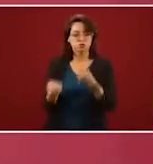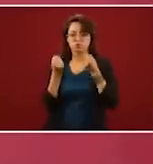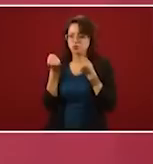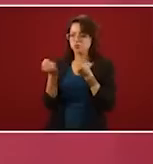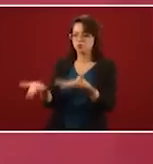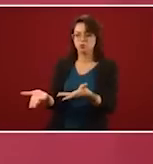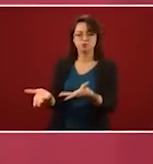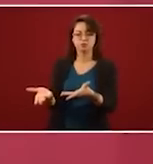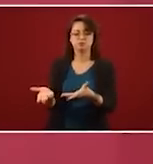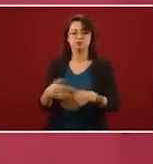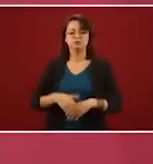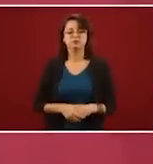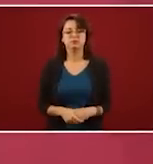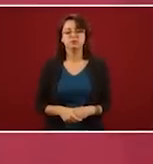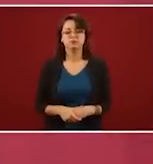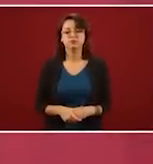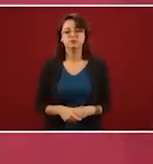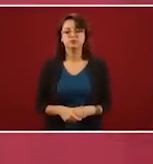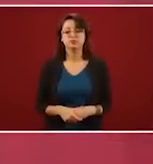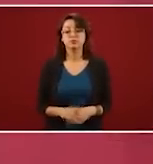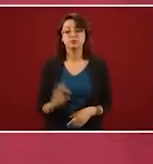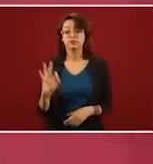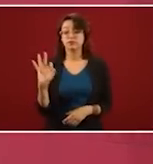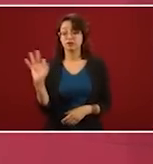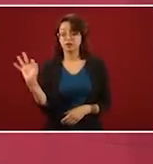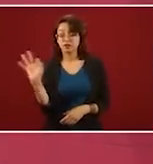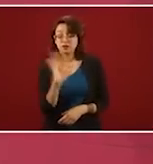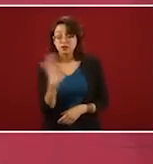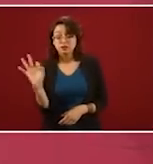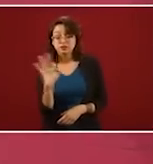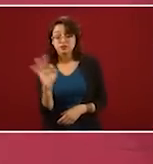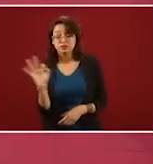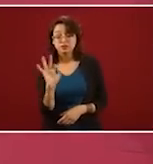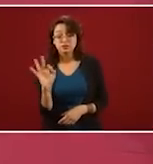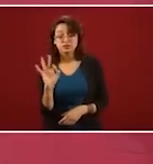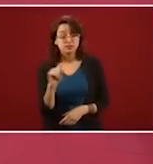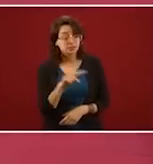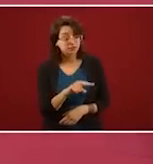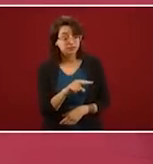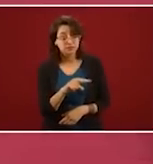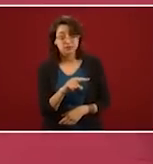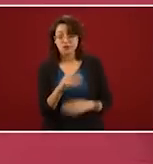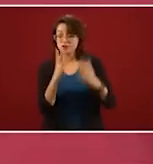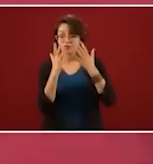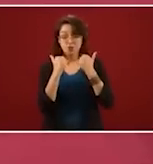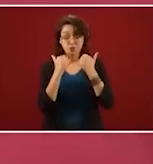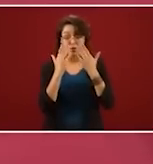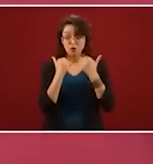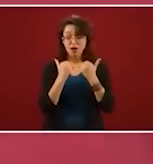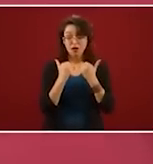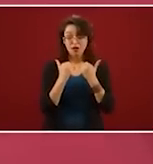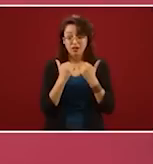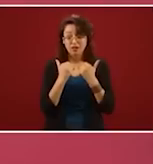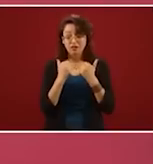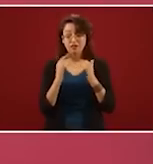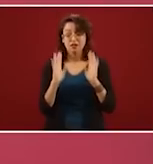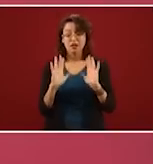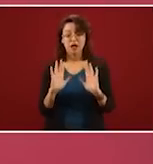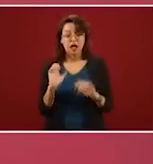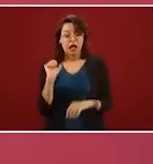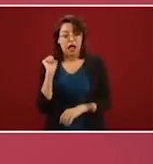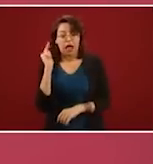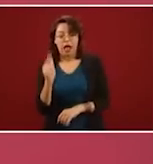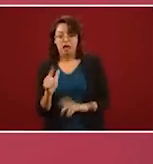Si ven que no hay disposición, o sea, que hay una especie de